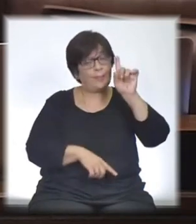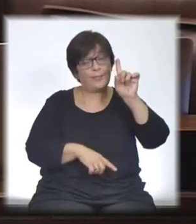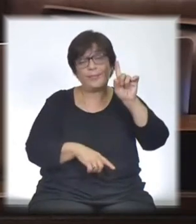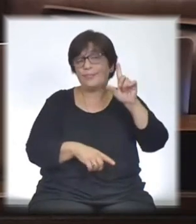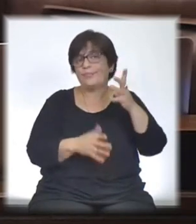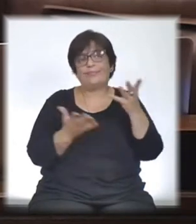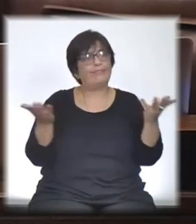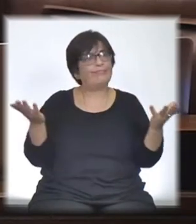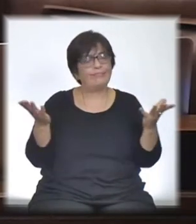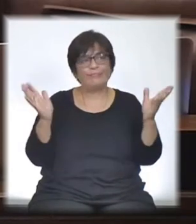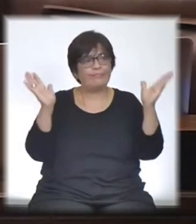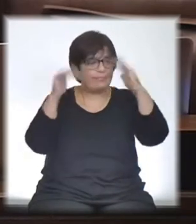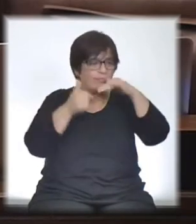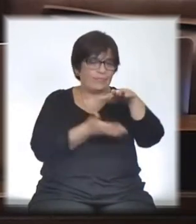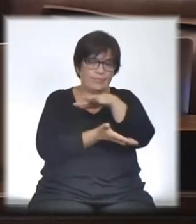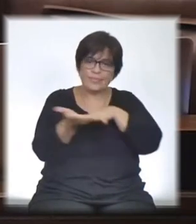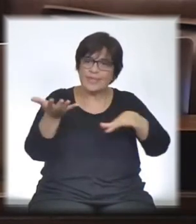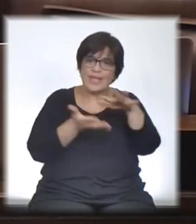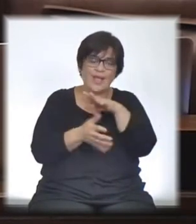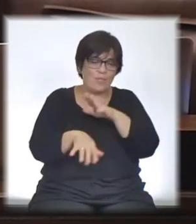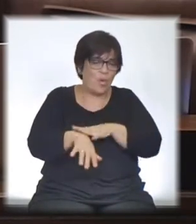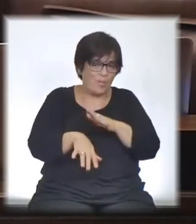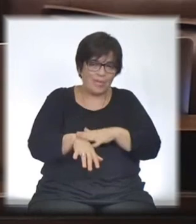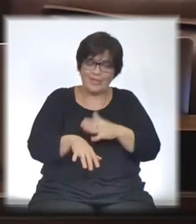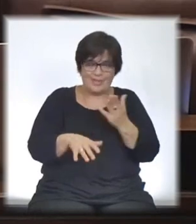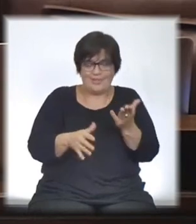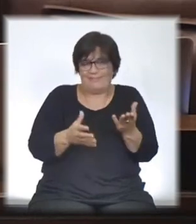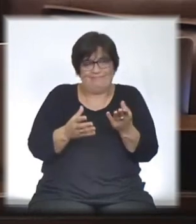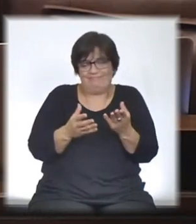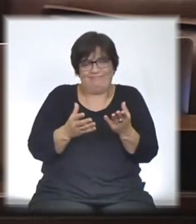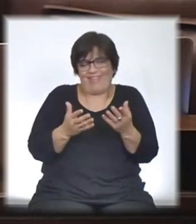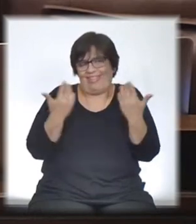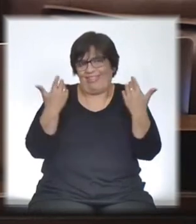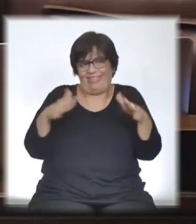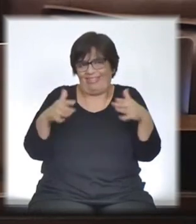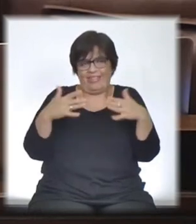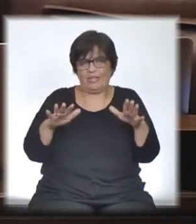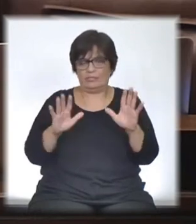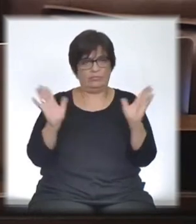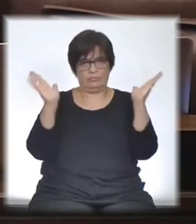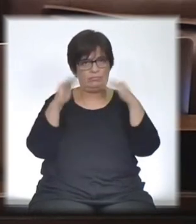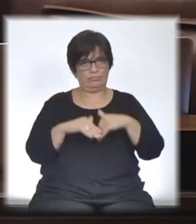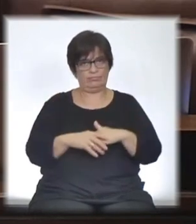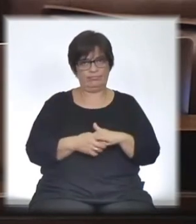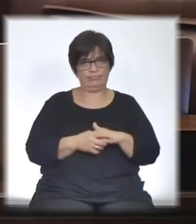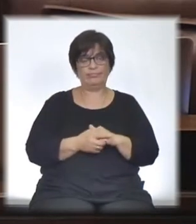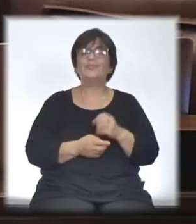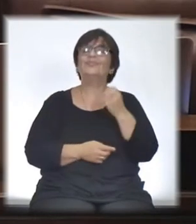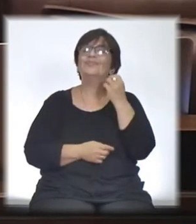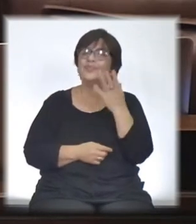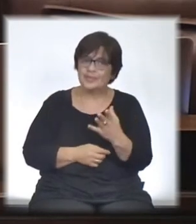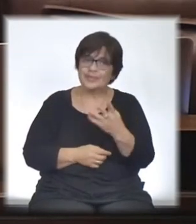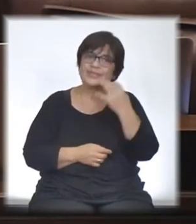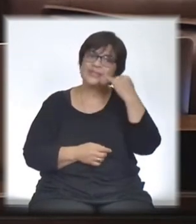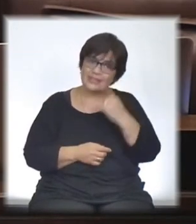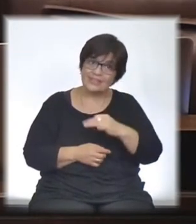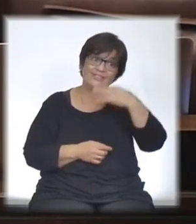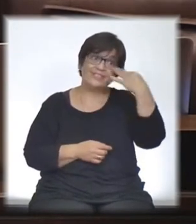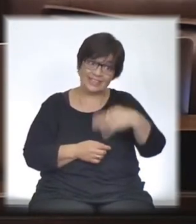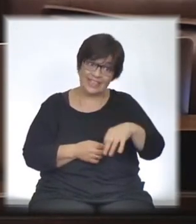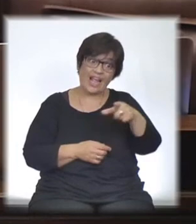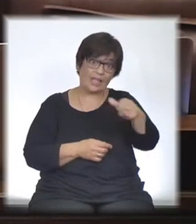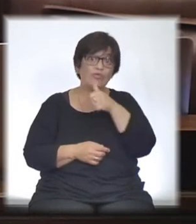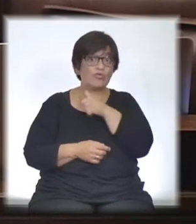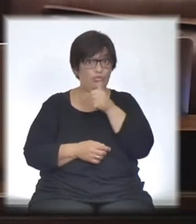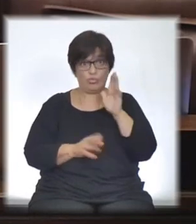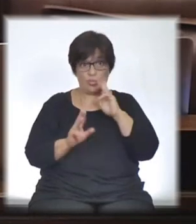es imposible no contextualizar aquel momento. No podemos dejar pasar esto. Porque es verdad que esto permitió